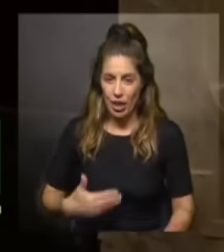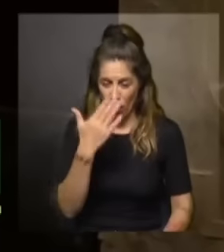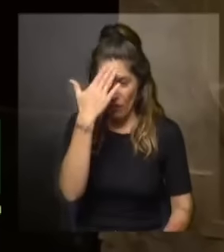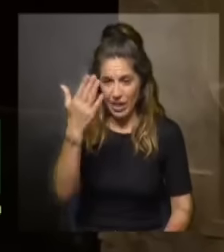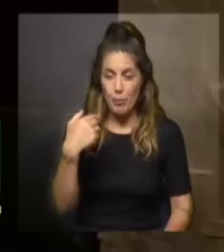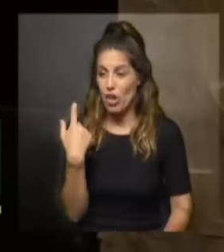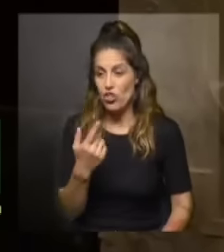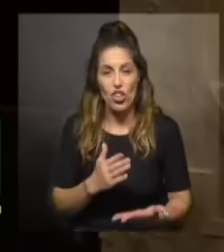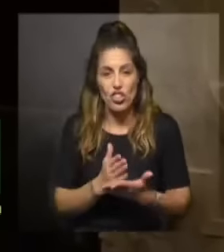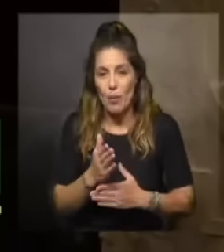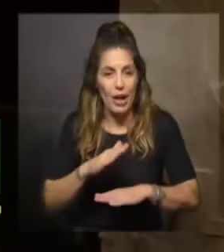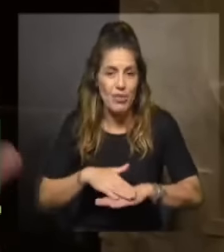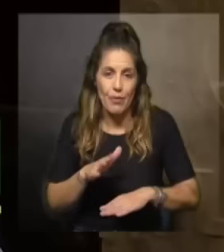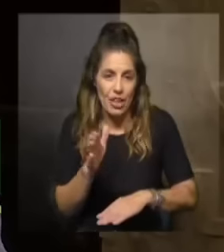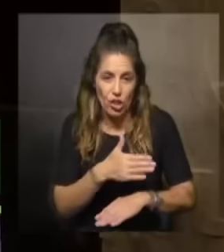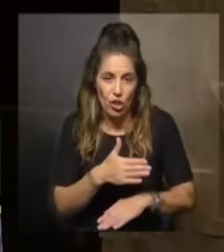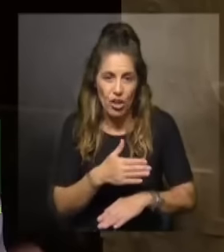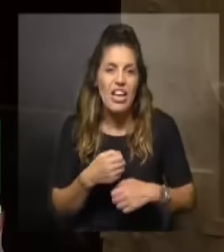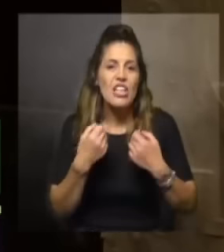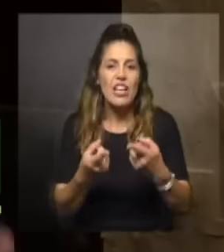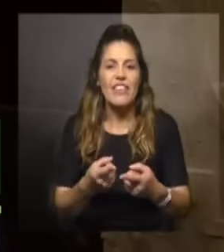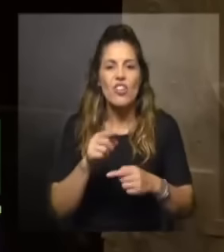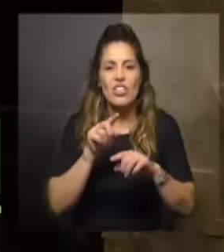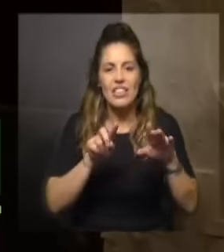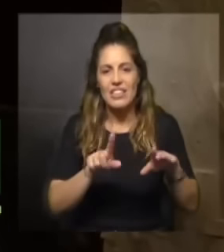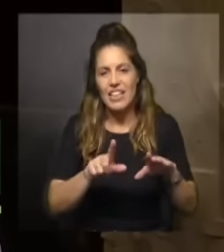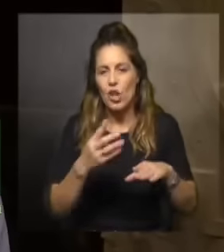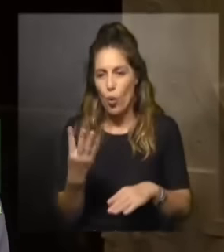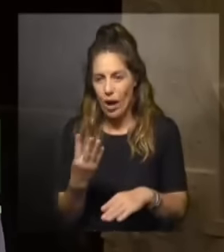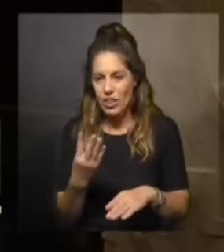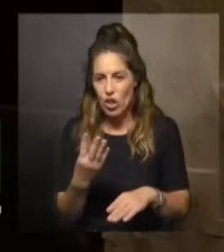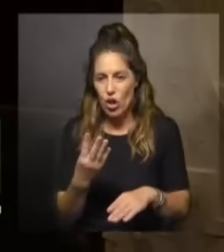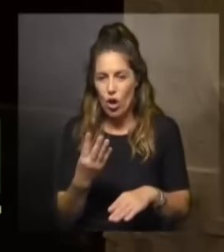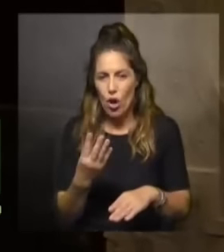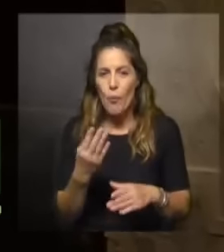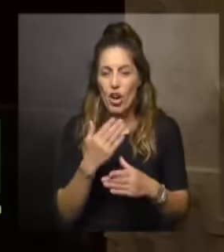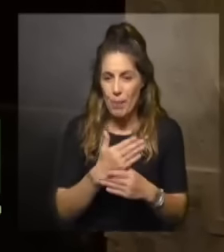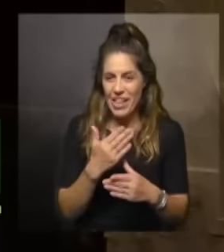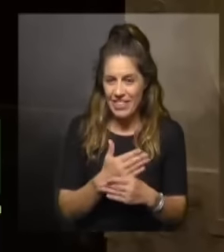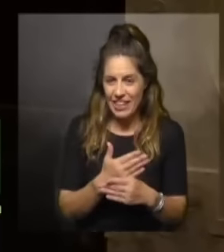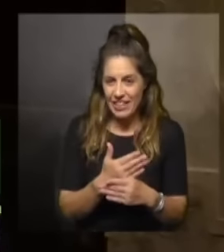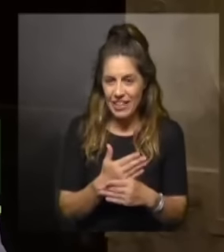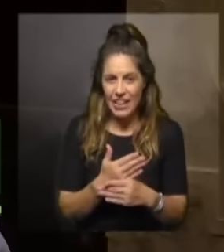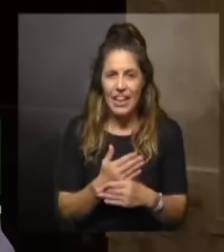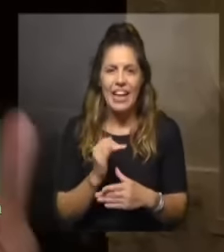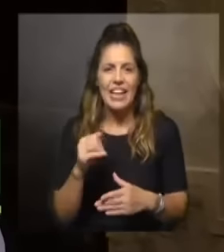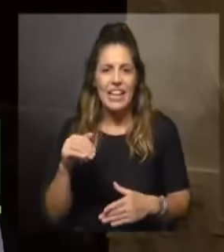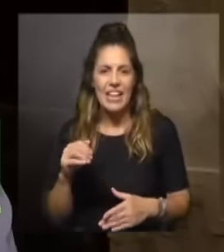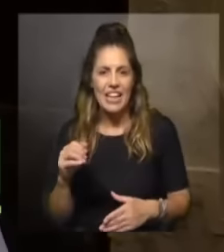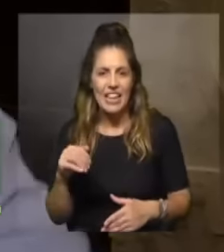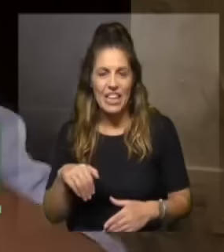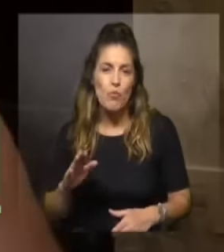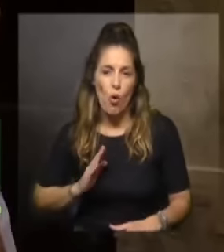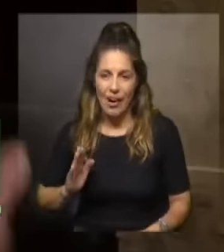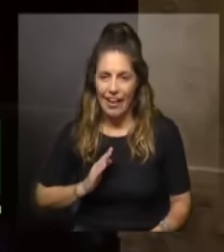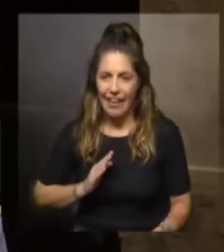responsable de todos se habían entregado 74 soluciones habitacionales por expediente Qué quiere decir esto y mujeres violencia de